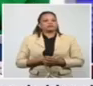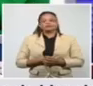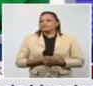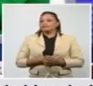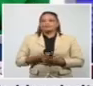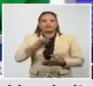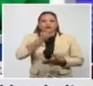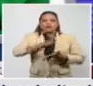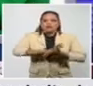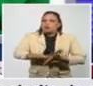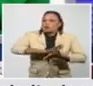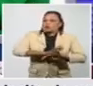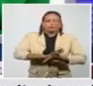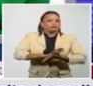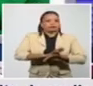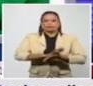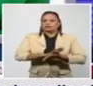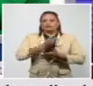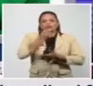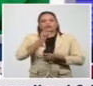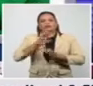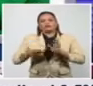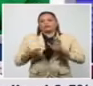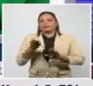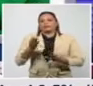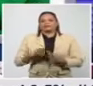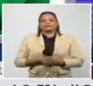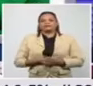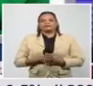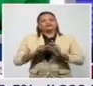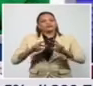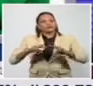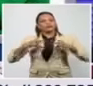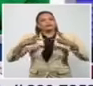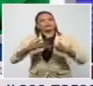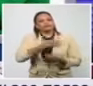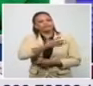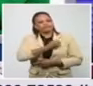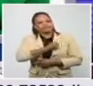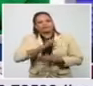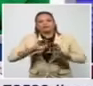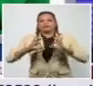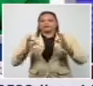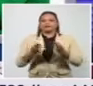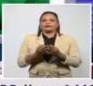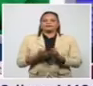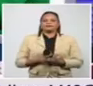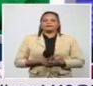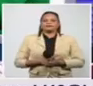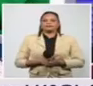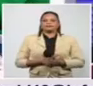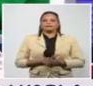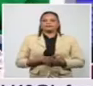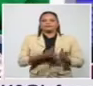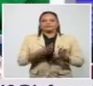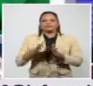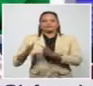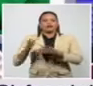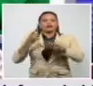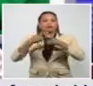maniobras de reanimación. Nuevamente nuestras condolencias. El otro es un paciente